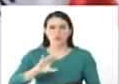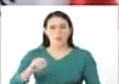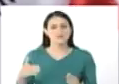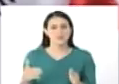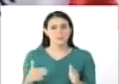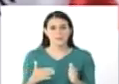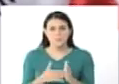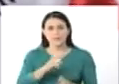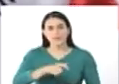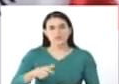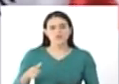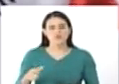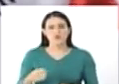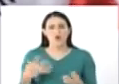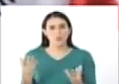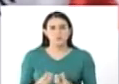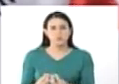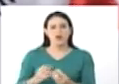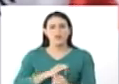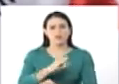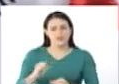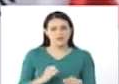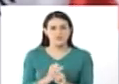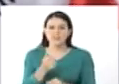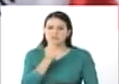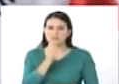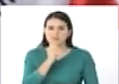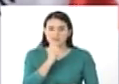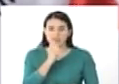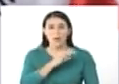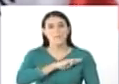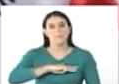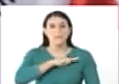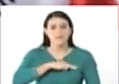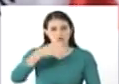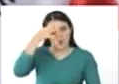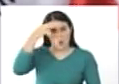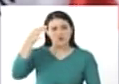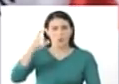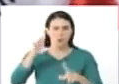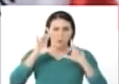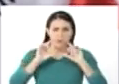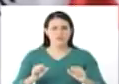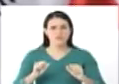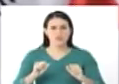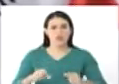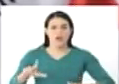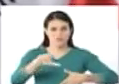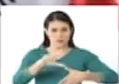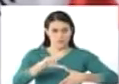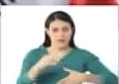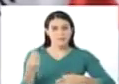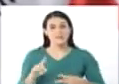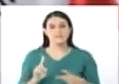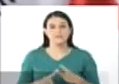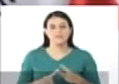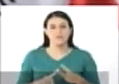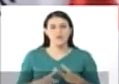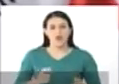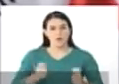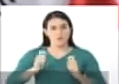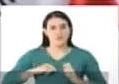de 150 acompañantes internacionales, entre ellos la misión del Consejo de Expertos Electorales de Latinoamérica,